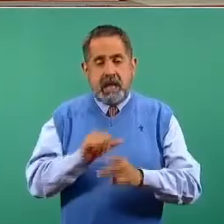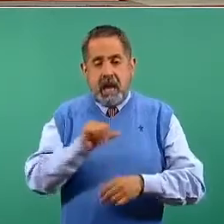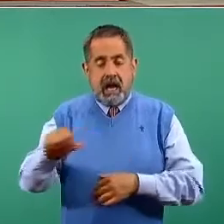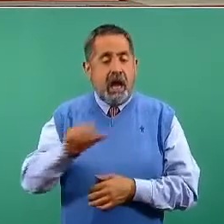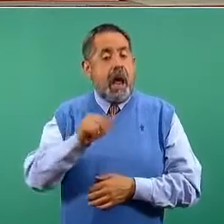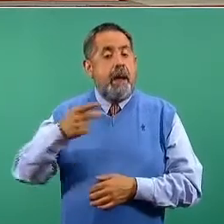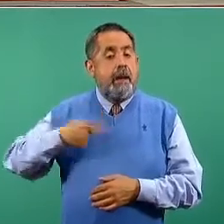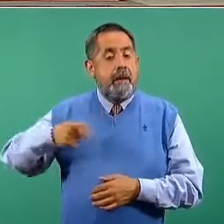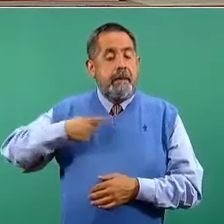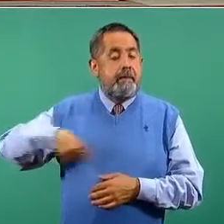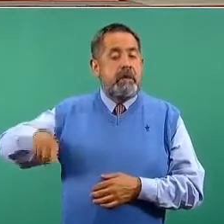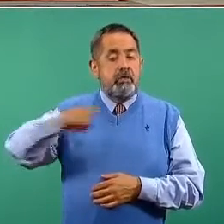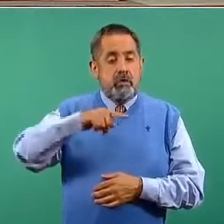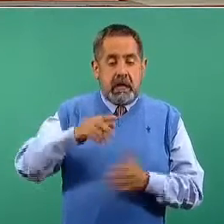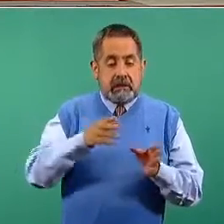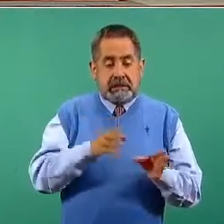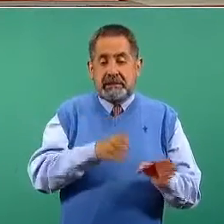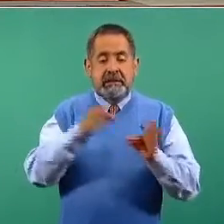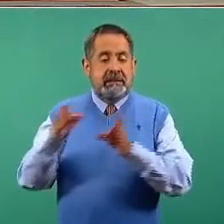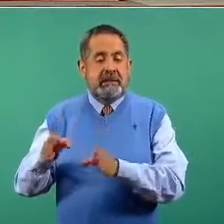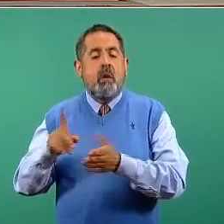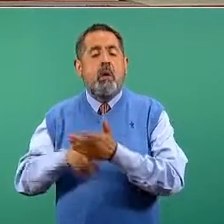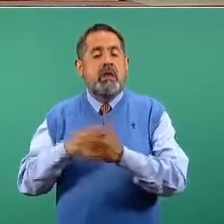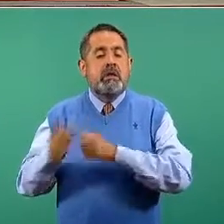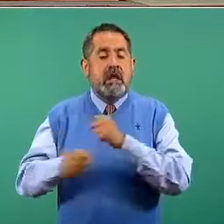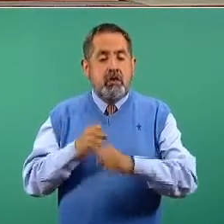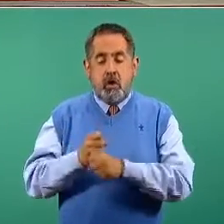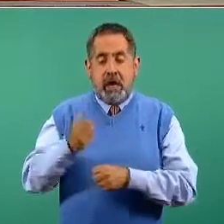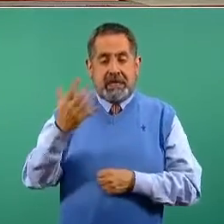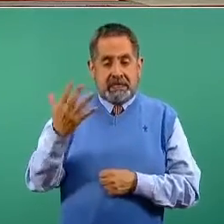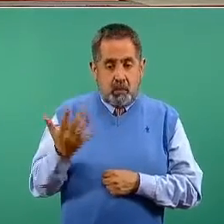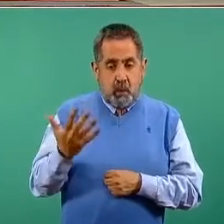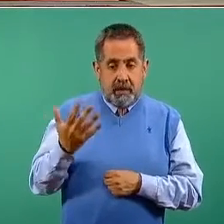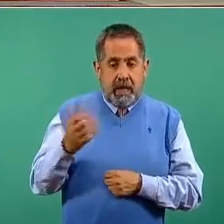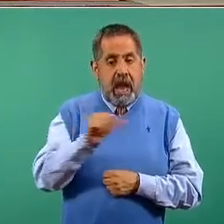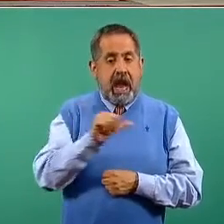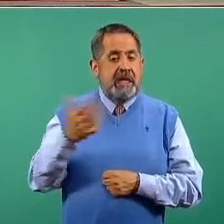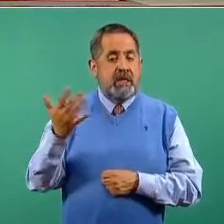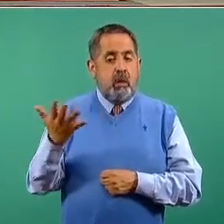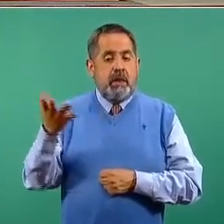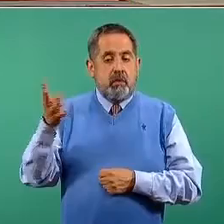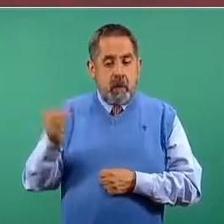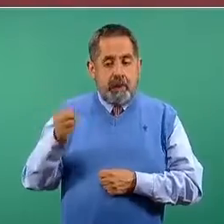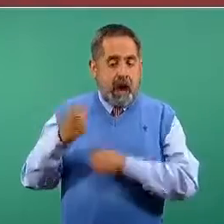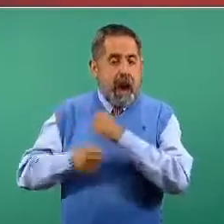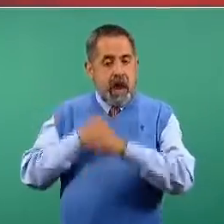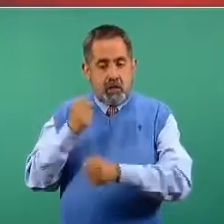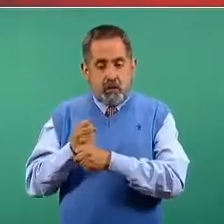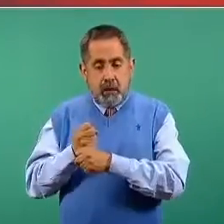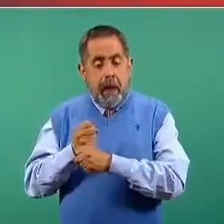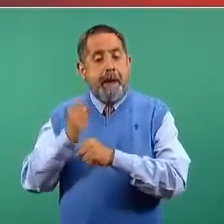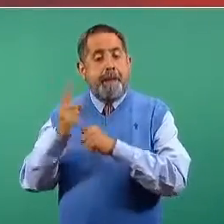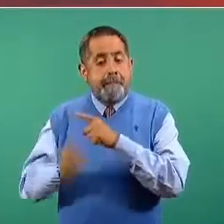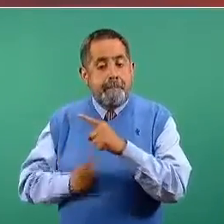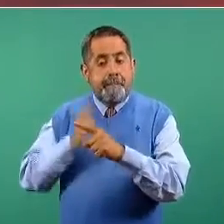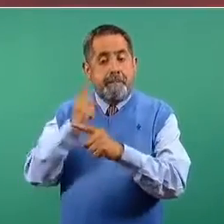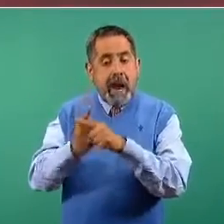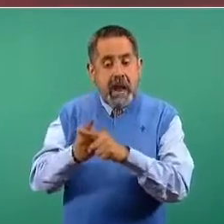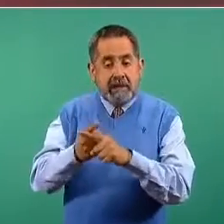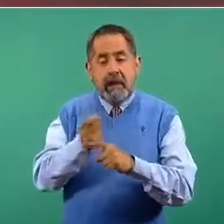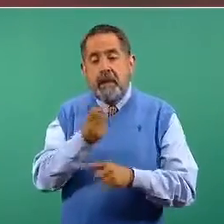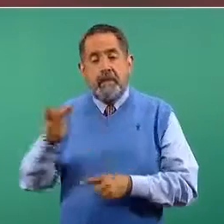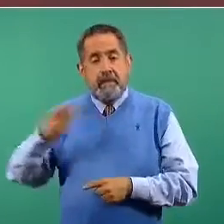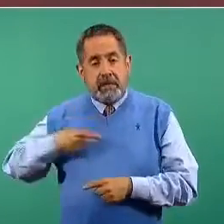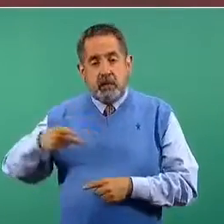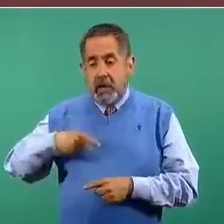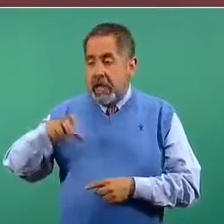las personas del siguiente bloque de edad, 50 a 59 años, más toda aquella persona que tuviera